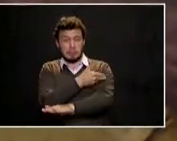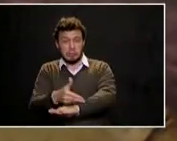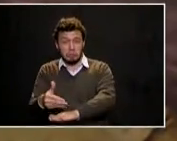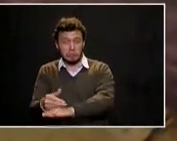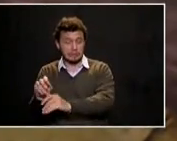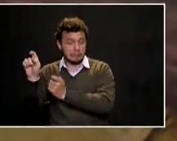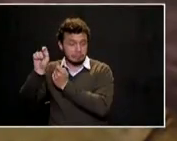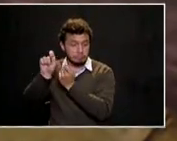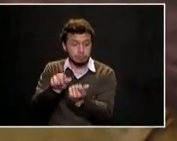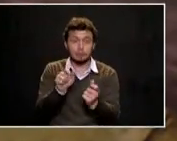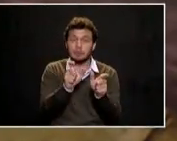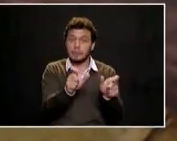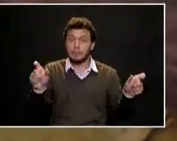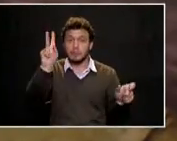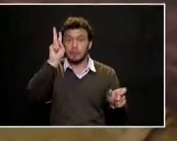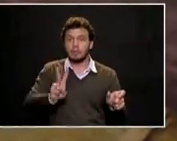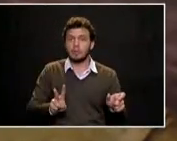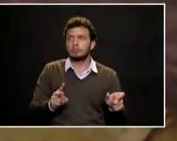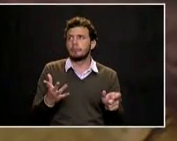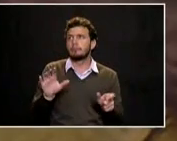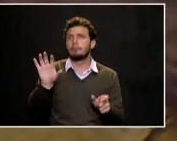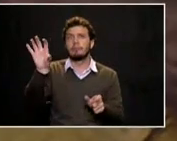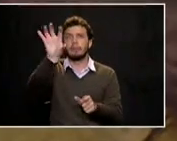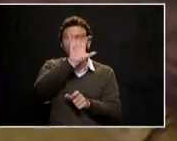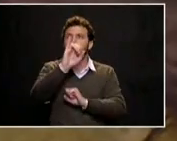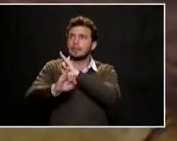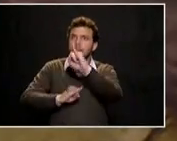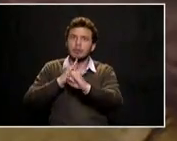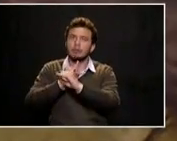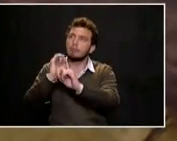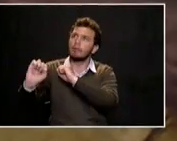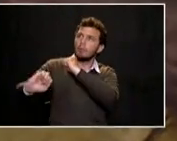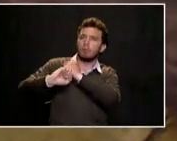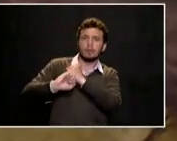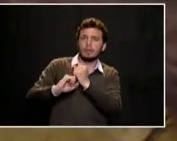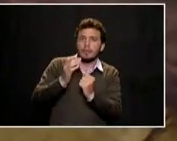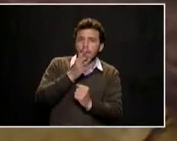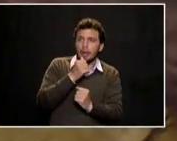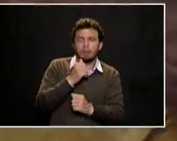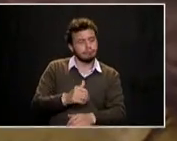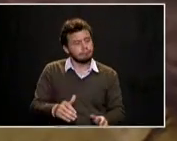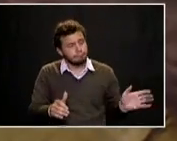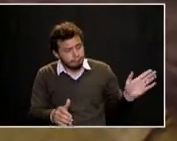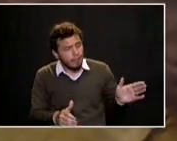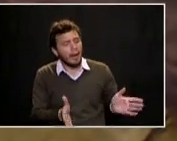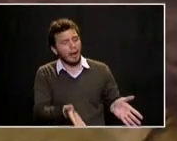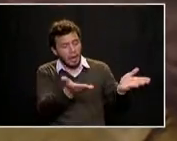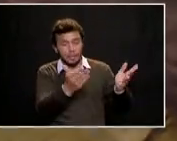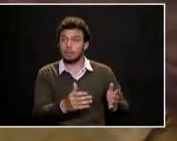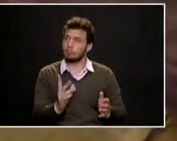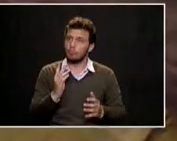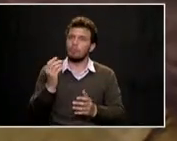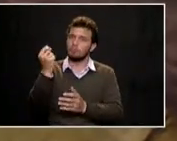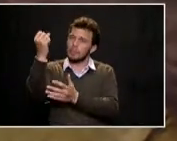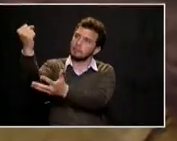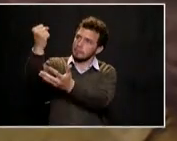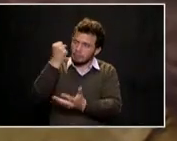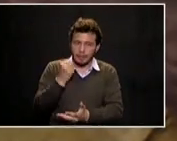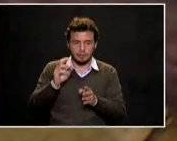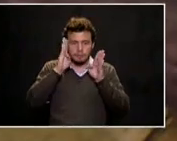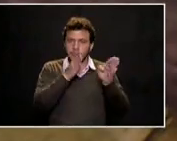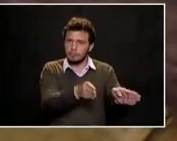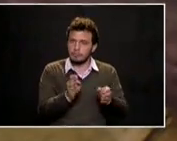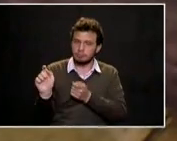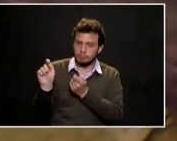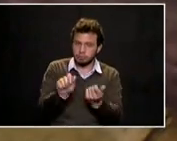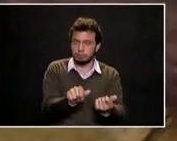venezolanos sin tener apoyo internacional. Que no sean solo palmaditas en la espalda, tenemos que conseguir esos recursos internacionalmente. Segundo, conseguir